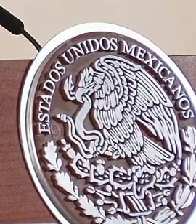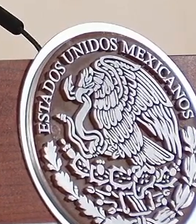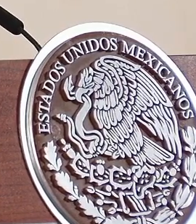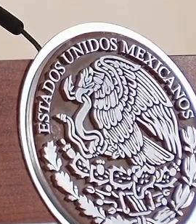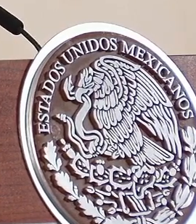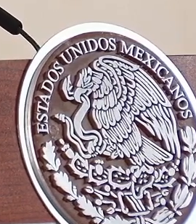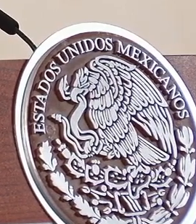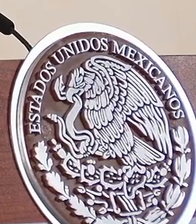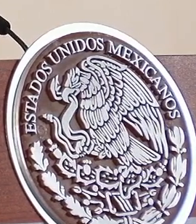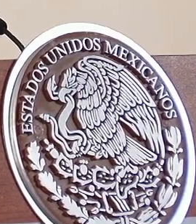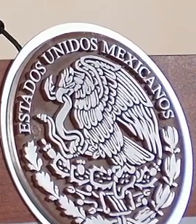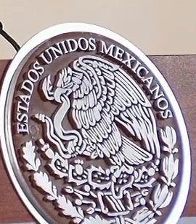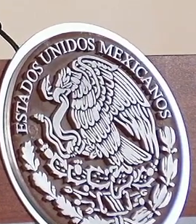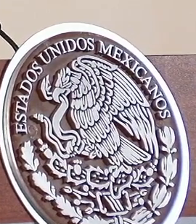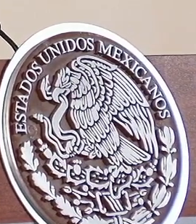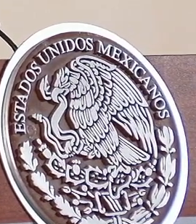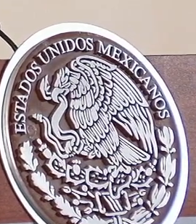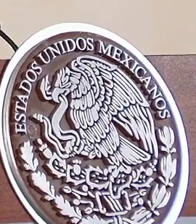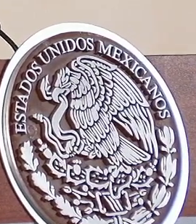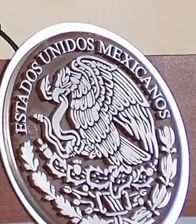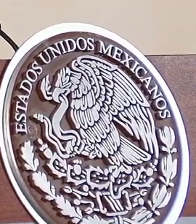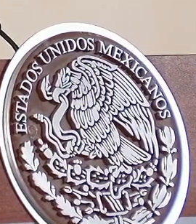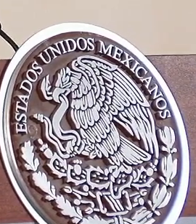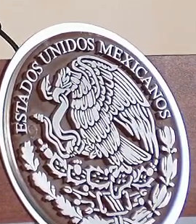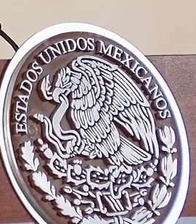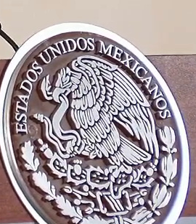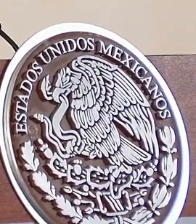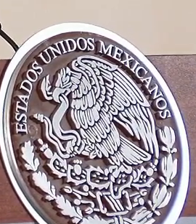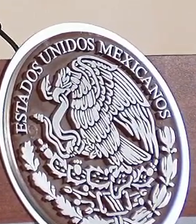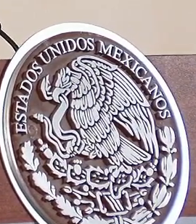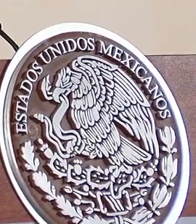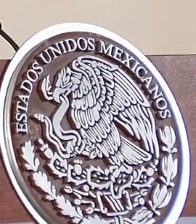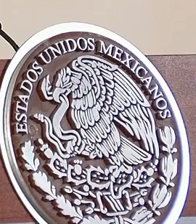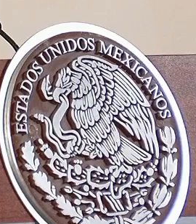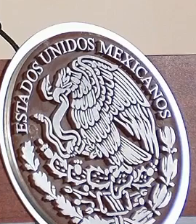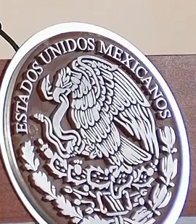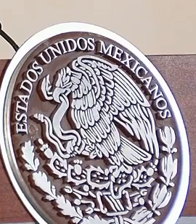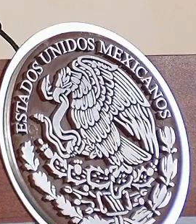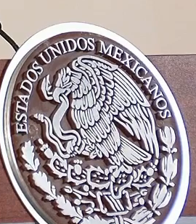de ayer. Primero, decir que